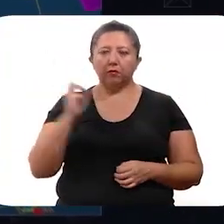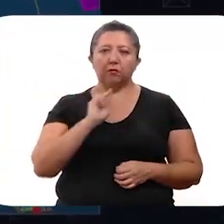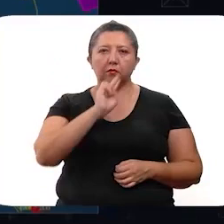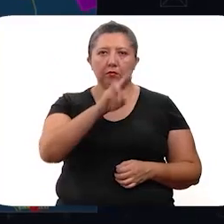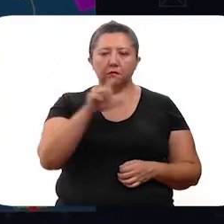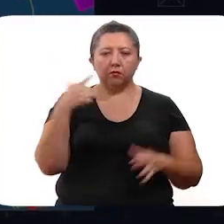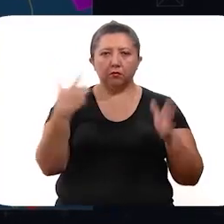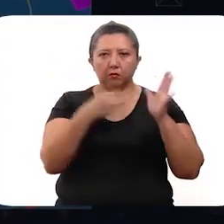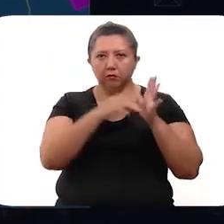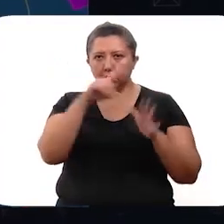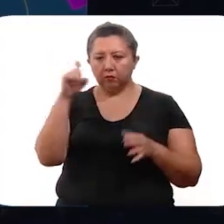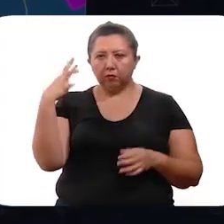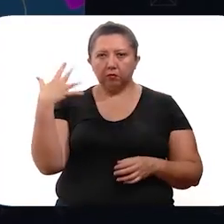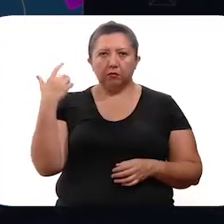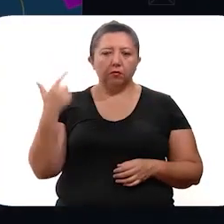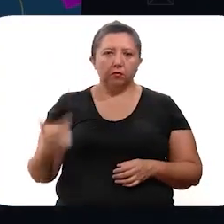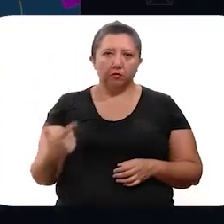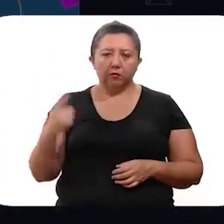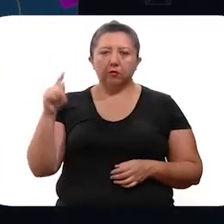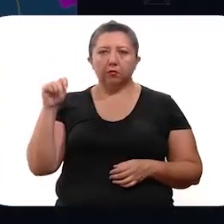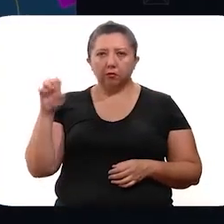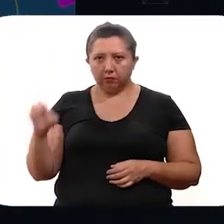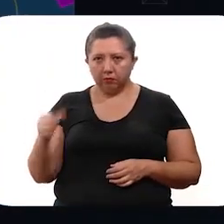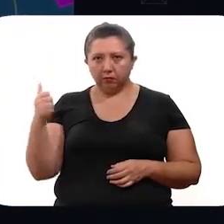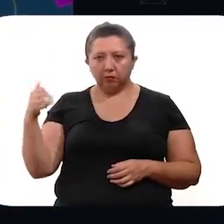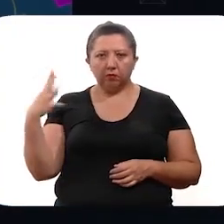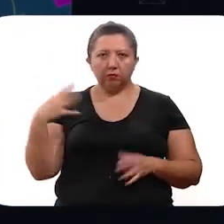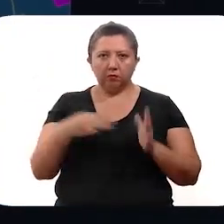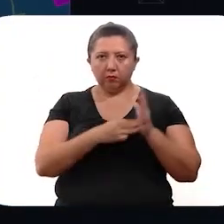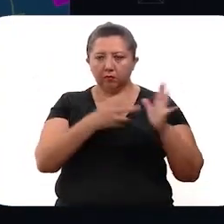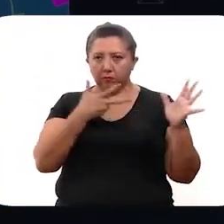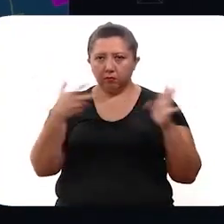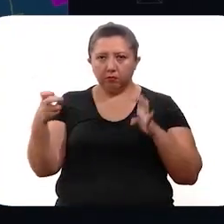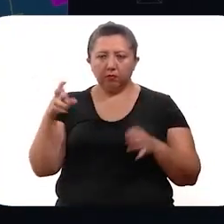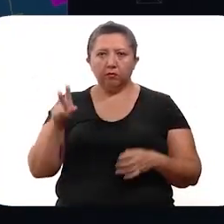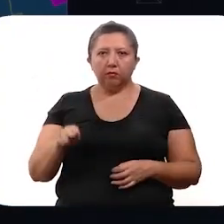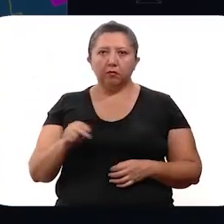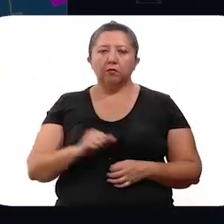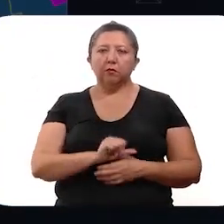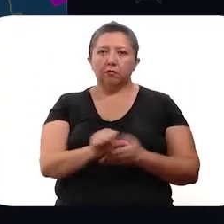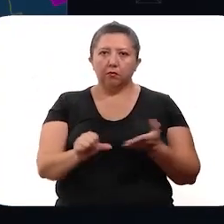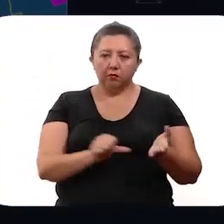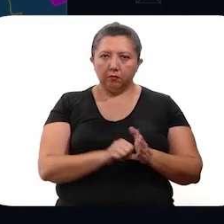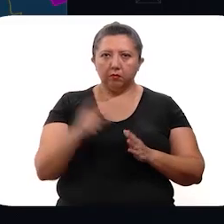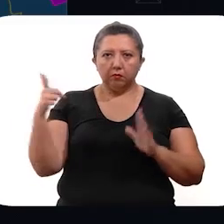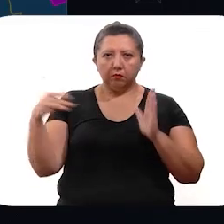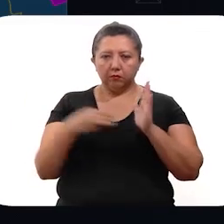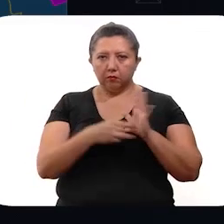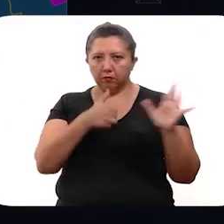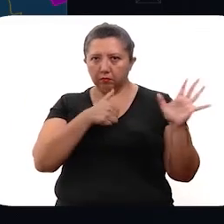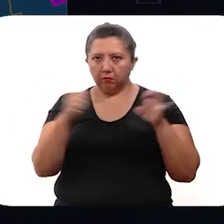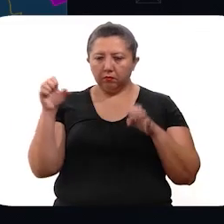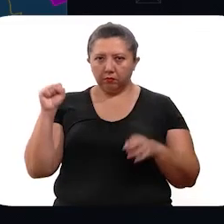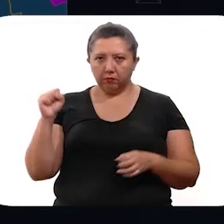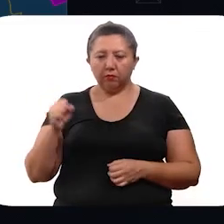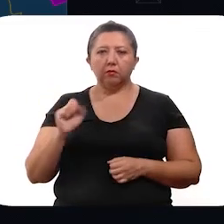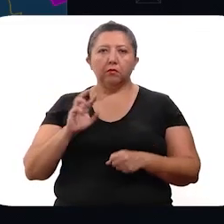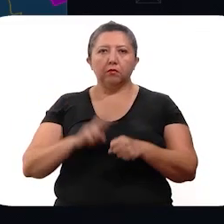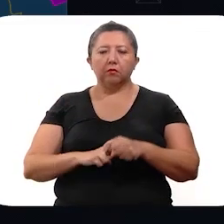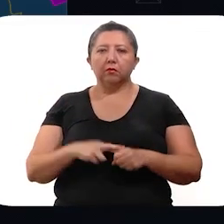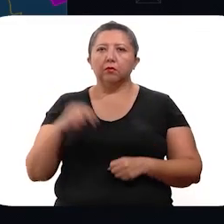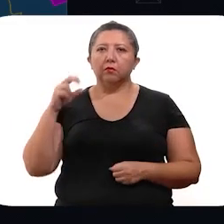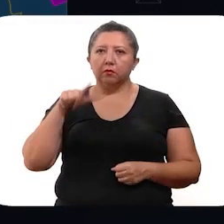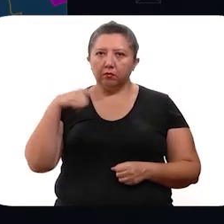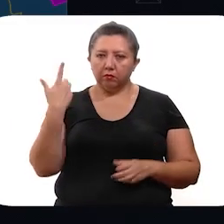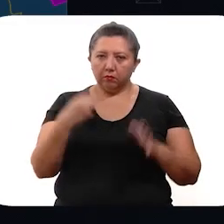norte, 12.157 en la zona oriente, 4.880 en la zona centro, 7.660 en la zona sur